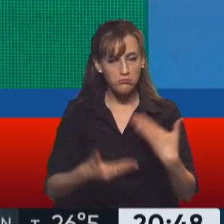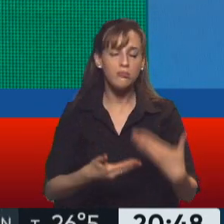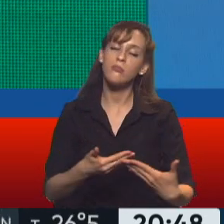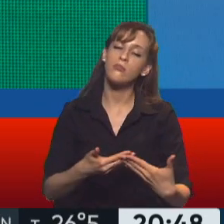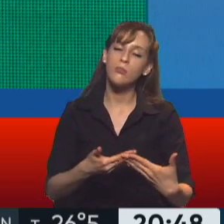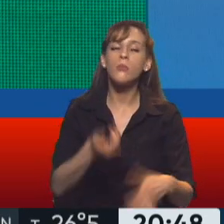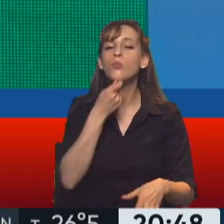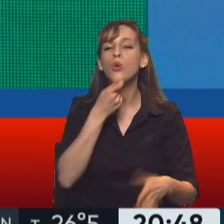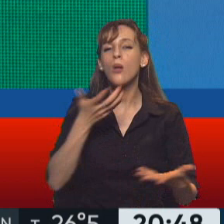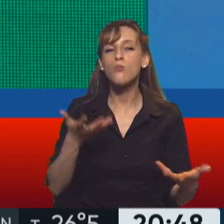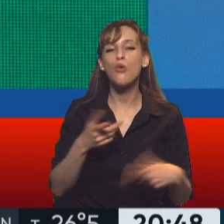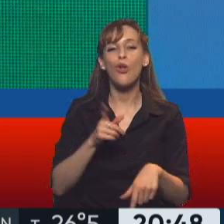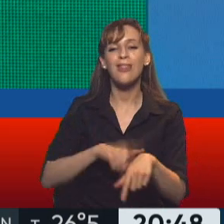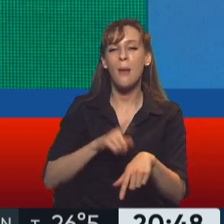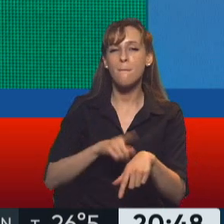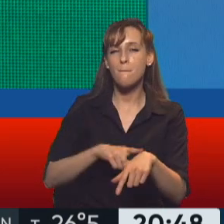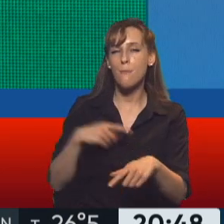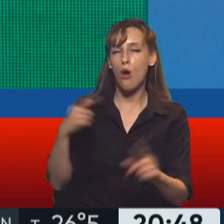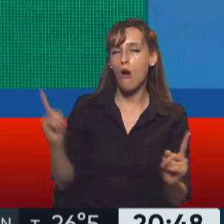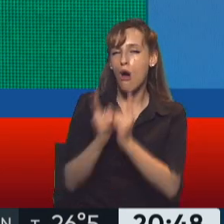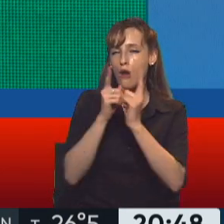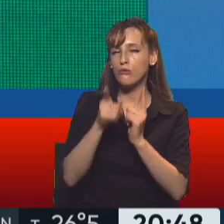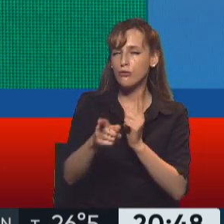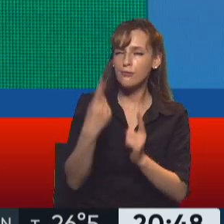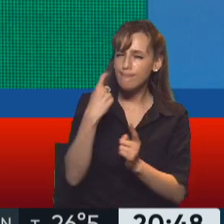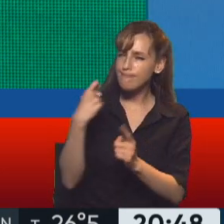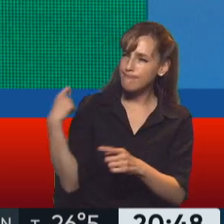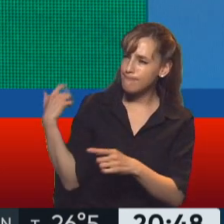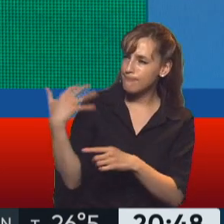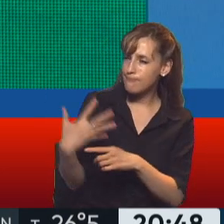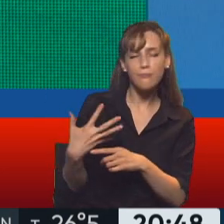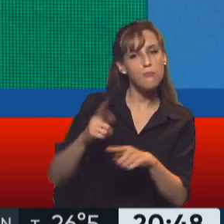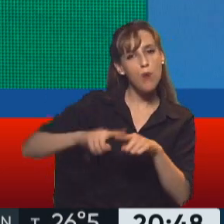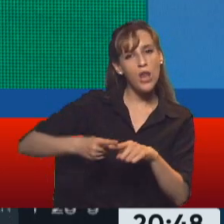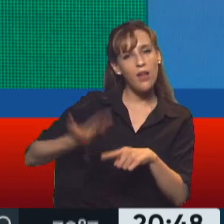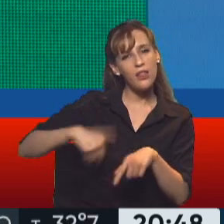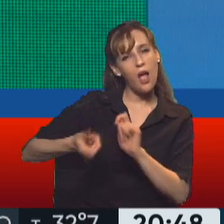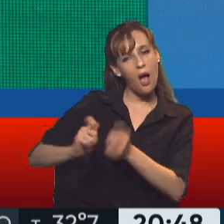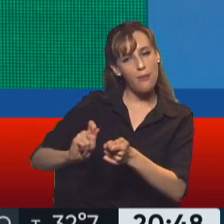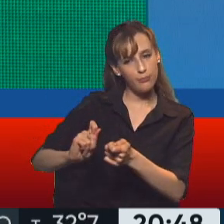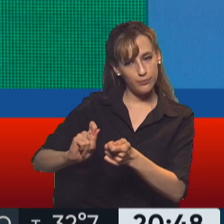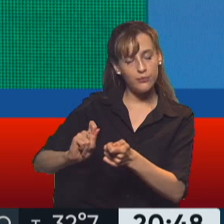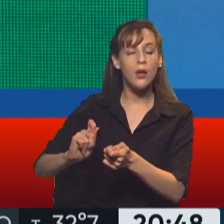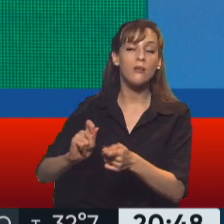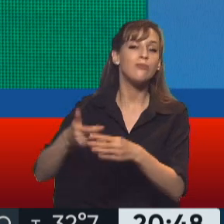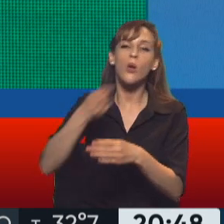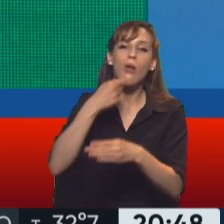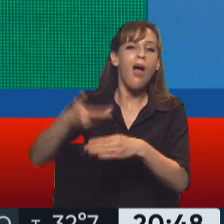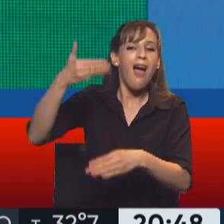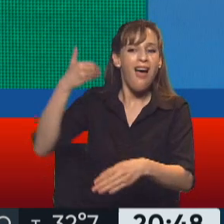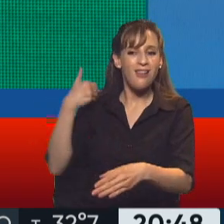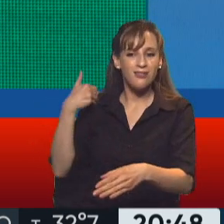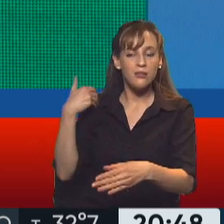uno ve en el mediano plazo cómo ha cambiado la política argentina, hace unos poquitos años no teníamos expresiones de extrema